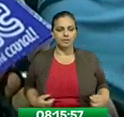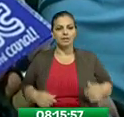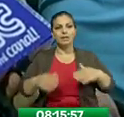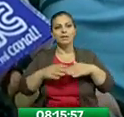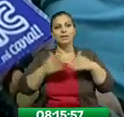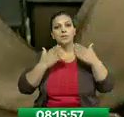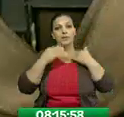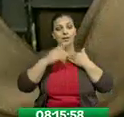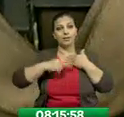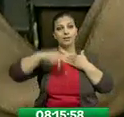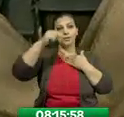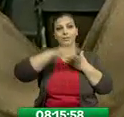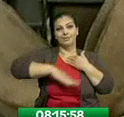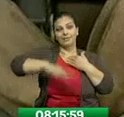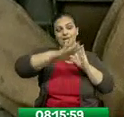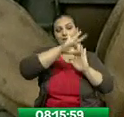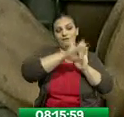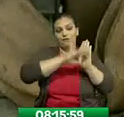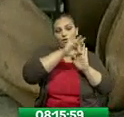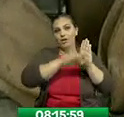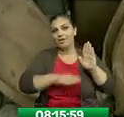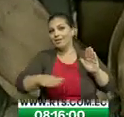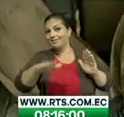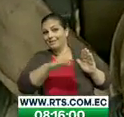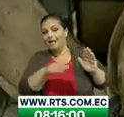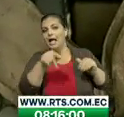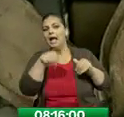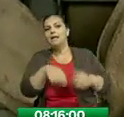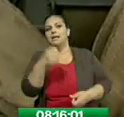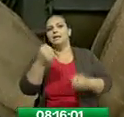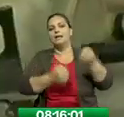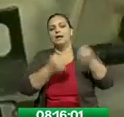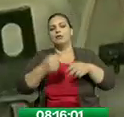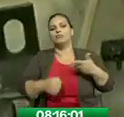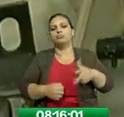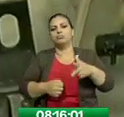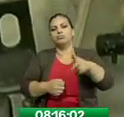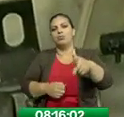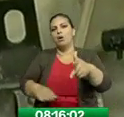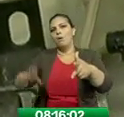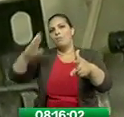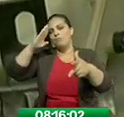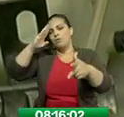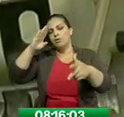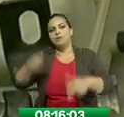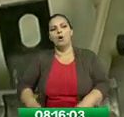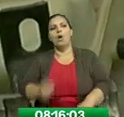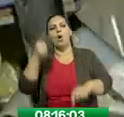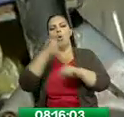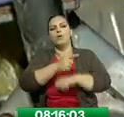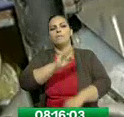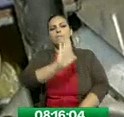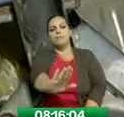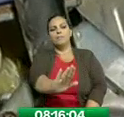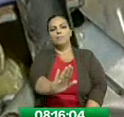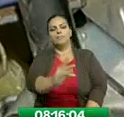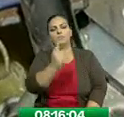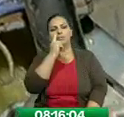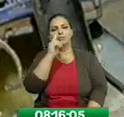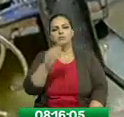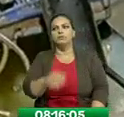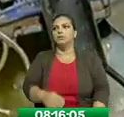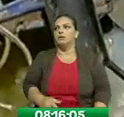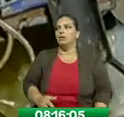varias partes de automotores, donde al momento de verificar en la parte de un retrovisor, donde poseen las placas,